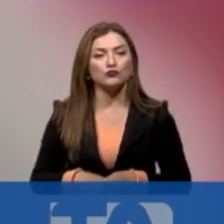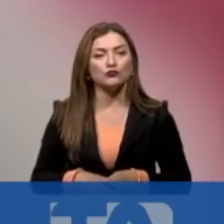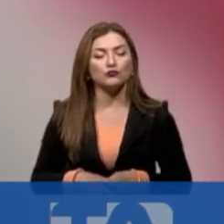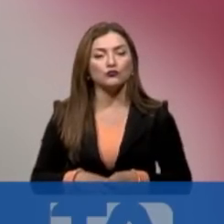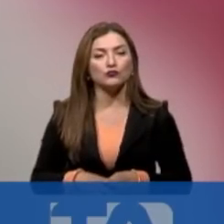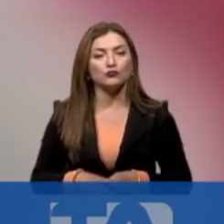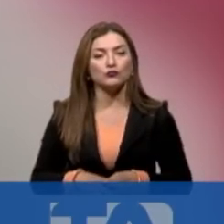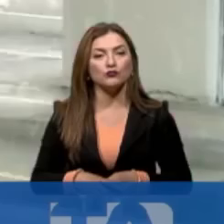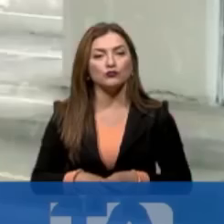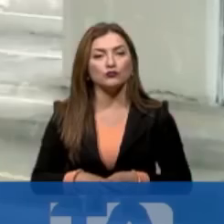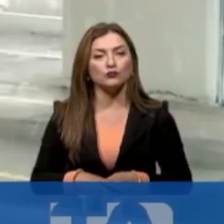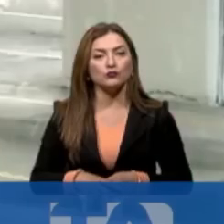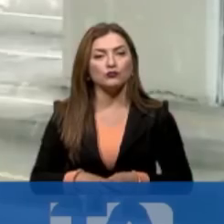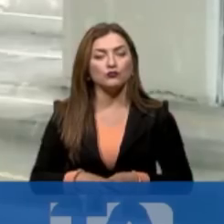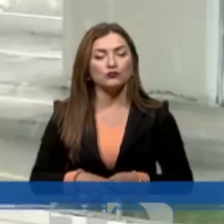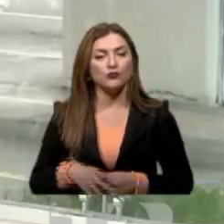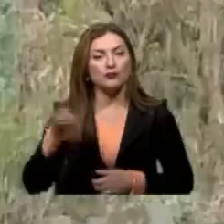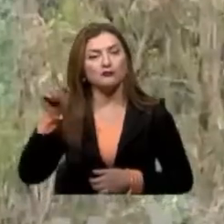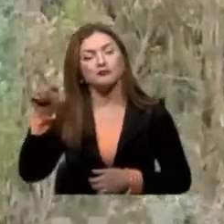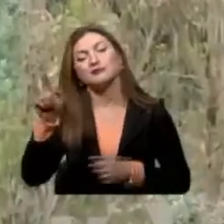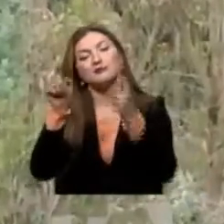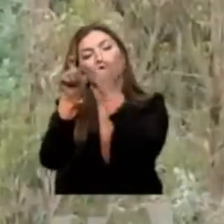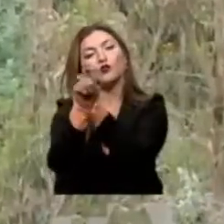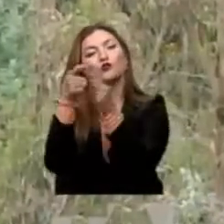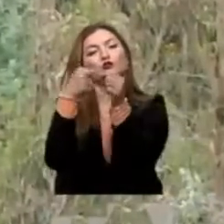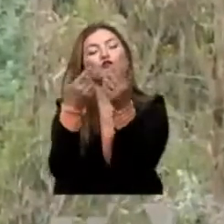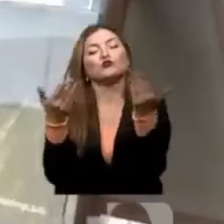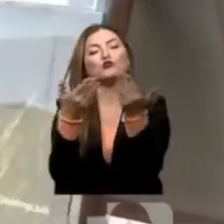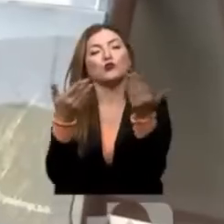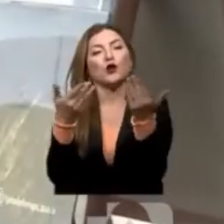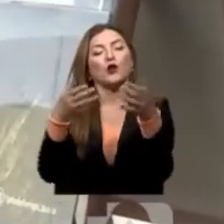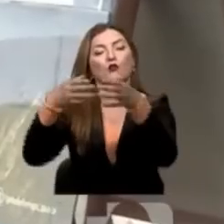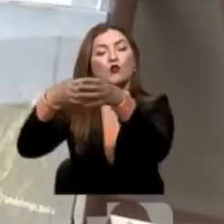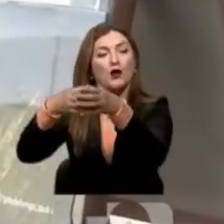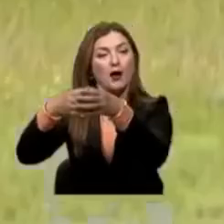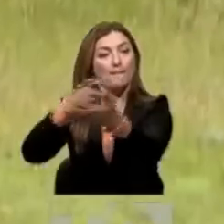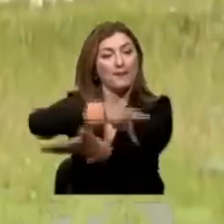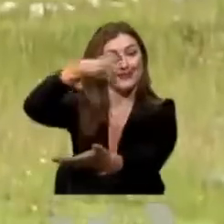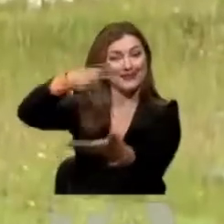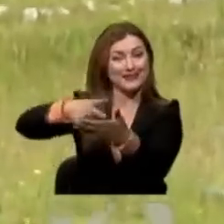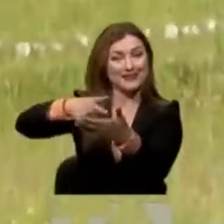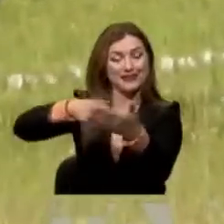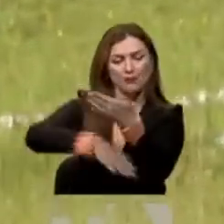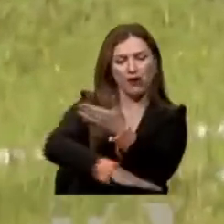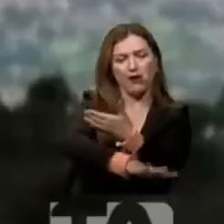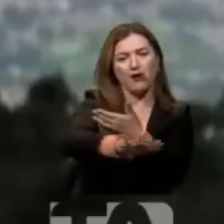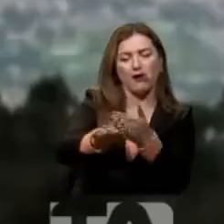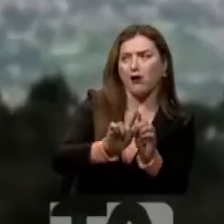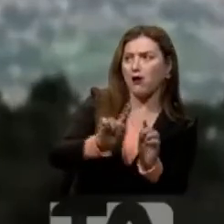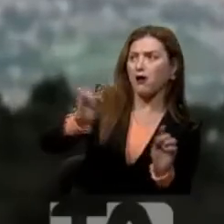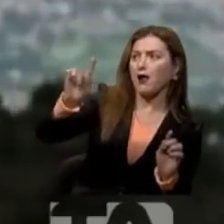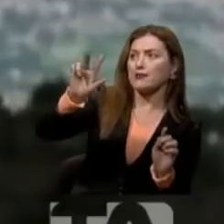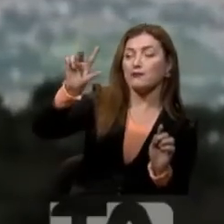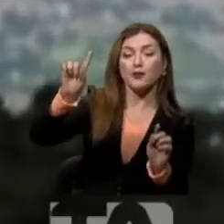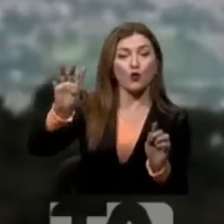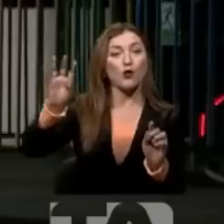hasta que se siga el debido proceso. El teleférico de Quito está ubicado en las faldas del volcán Ruku Pichincha a 3.947